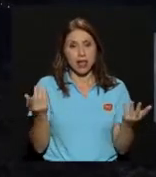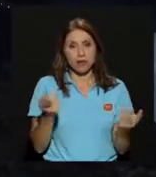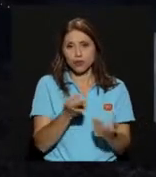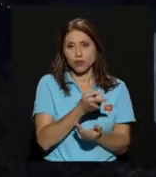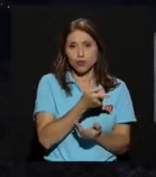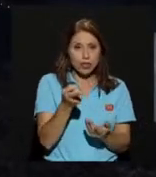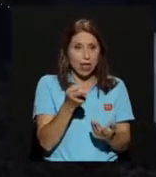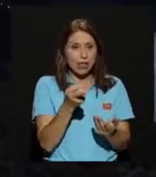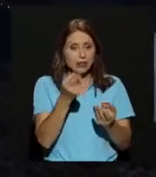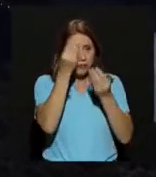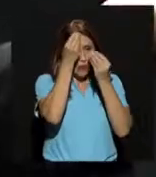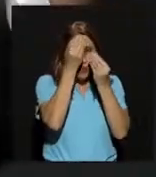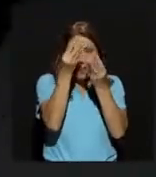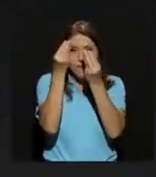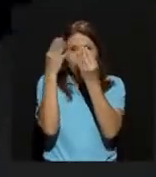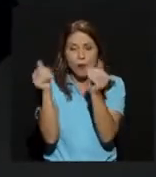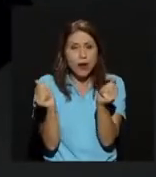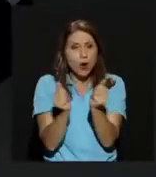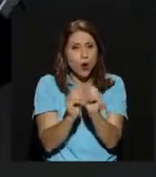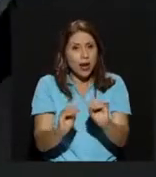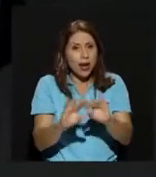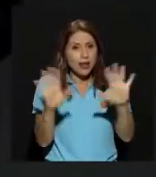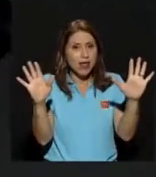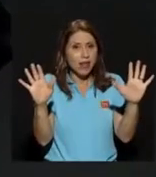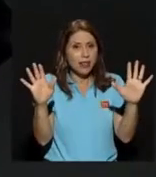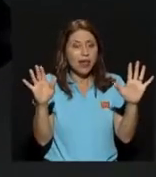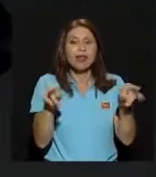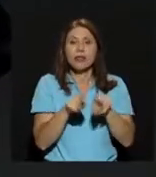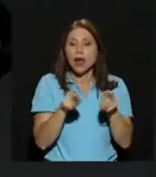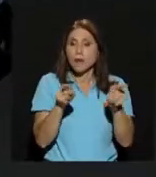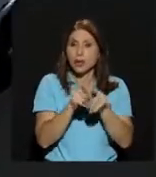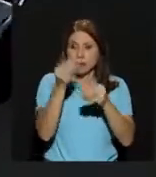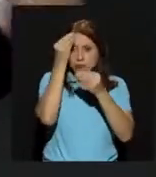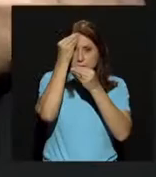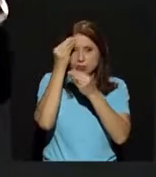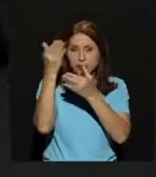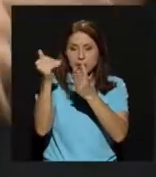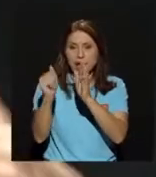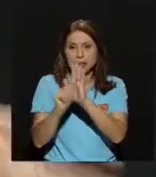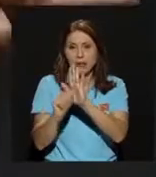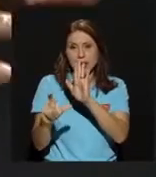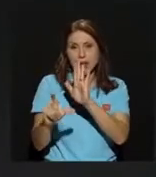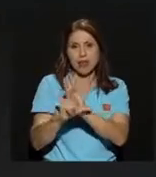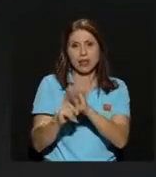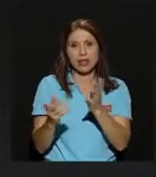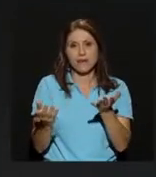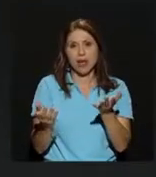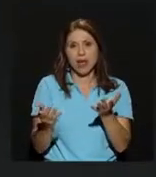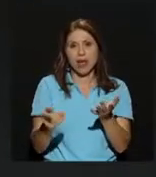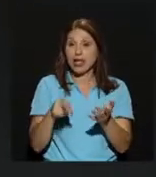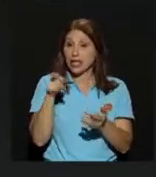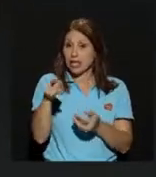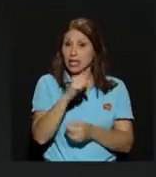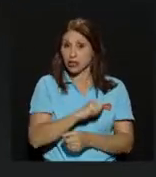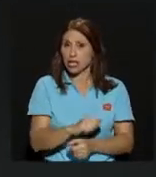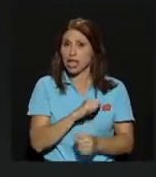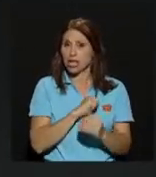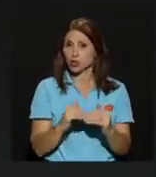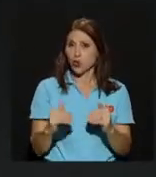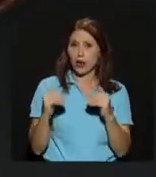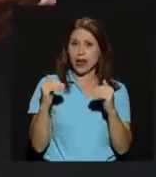con la claridad que lo informan se lo informa que la asamblea legislativa que es la soberanía